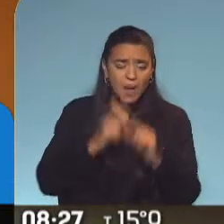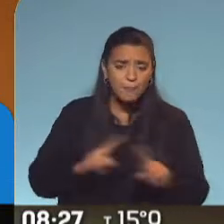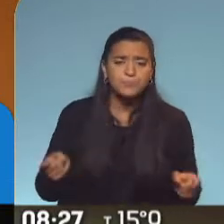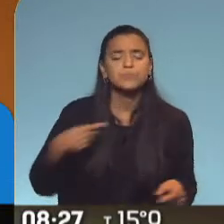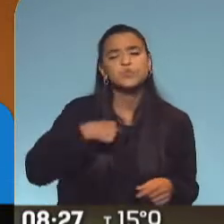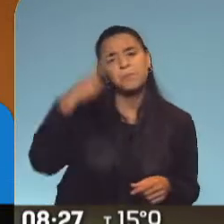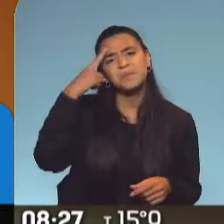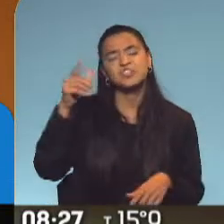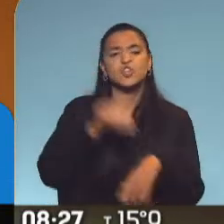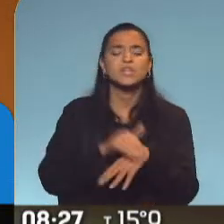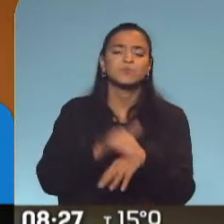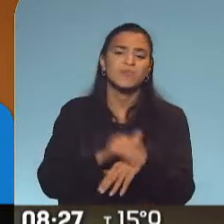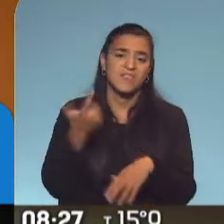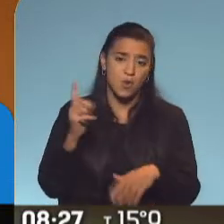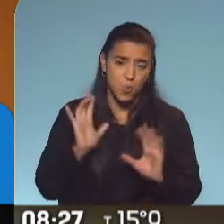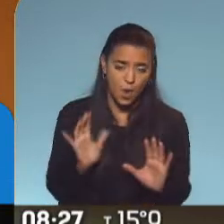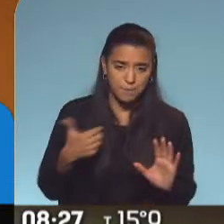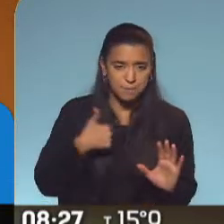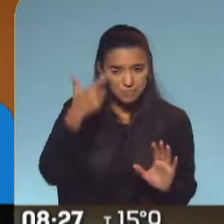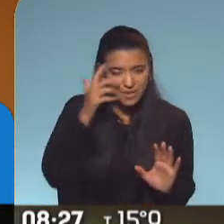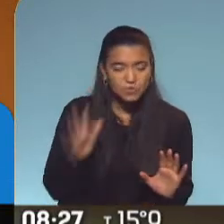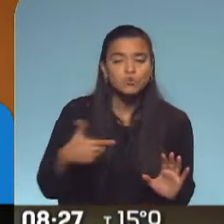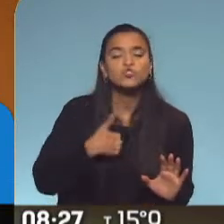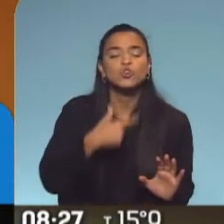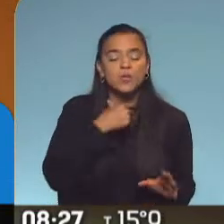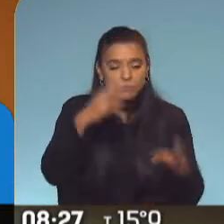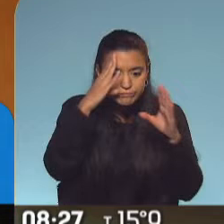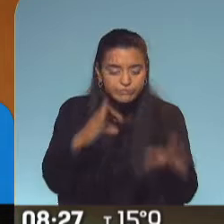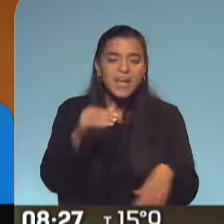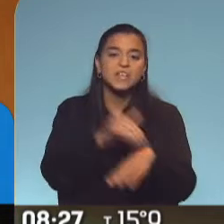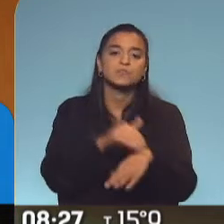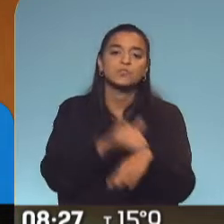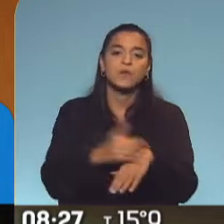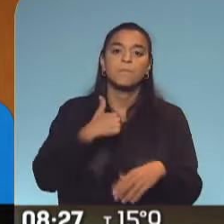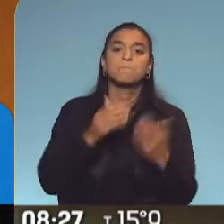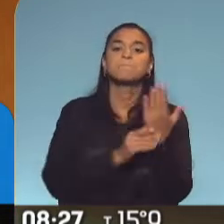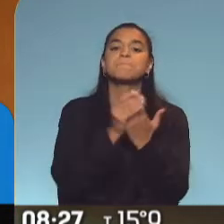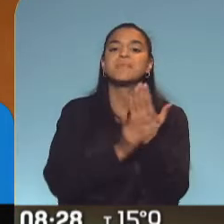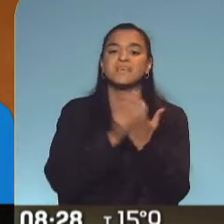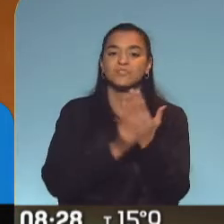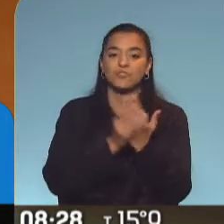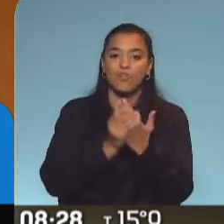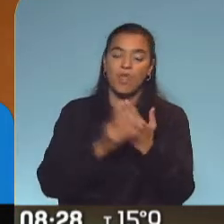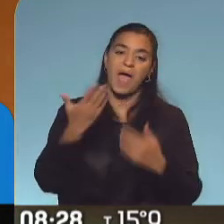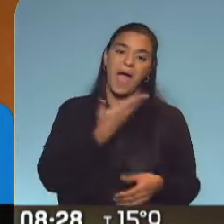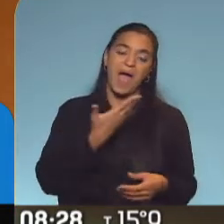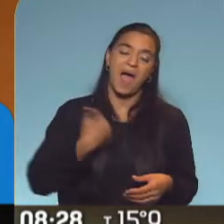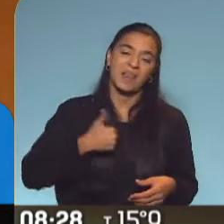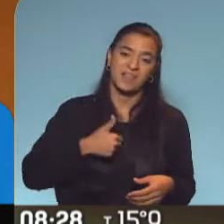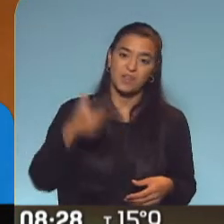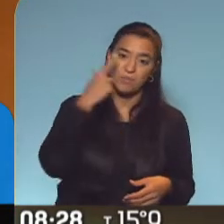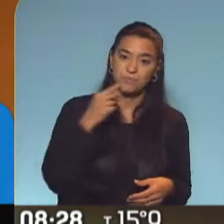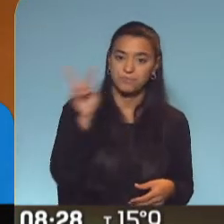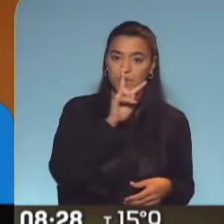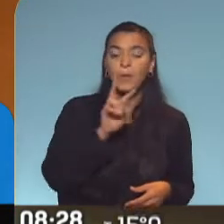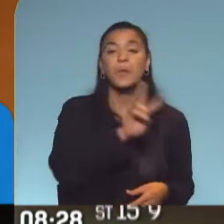hay cierta responsabilidad, pero yo me quiero enfocar primero en la responsabilidad de ser ministro de todos los argentinos y todas las argentinas, las